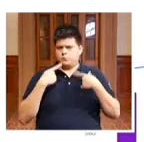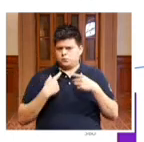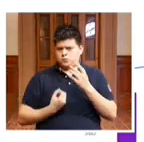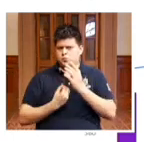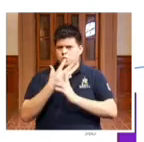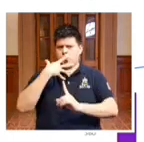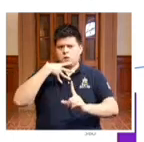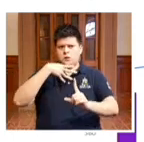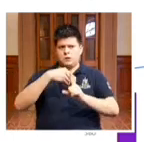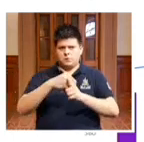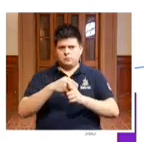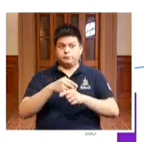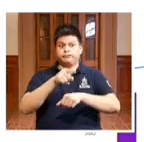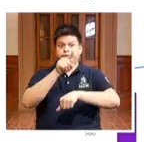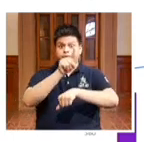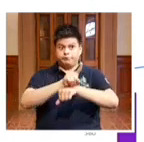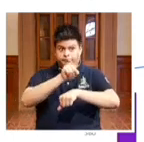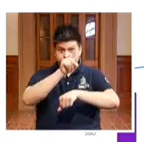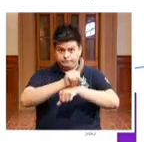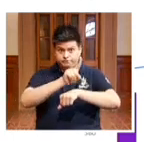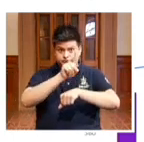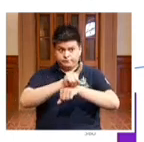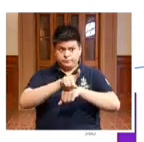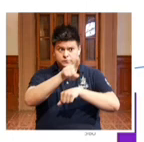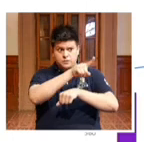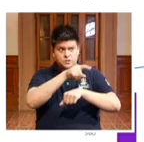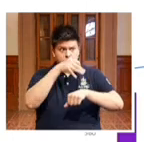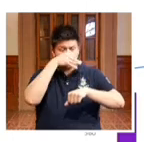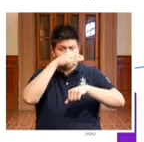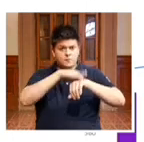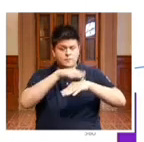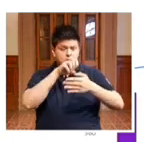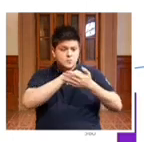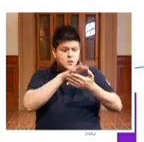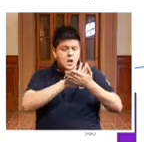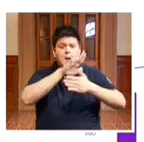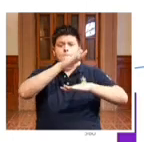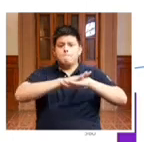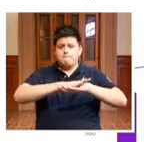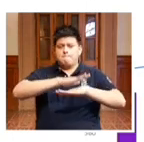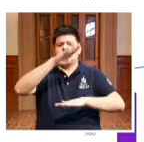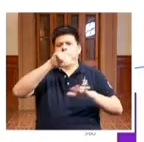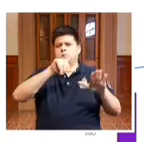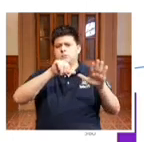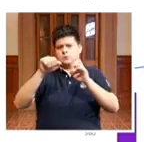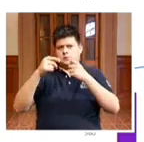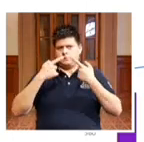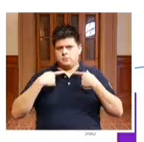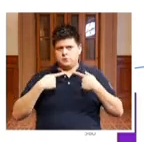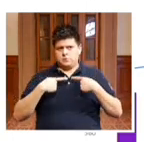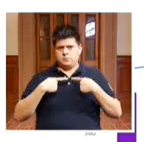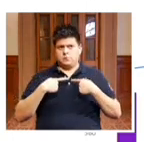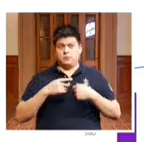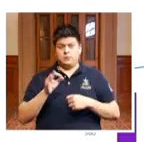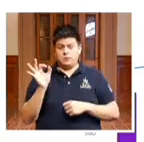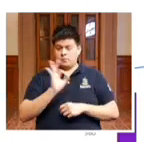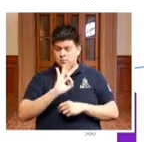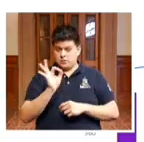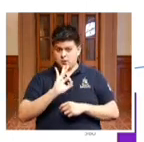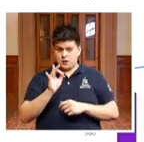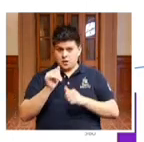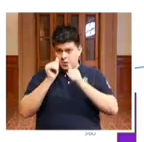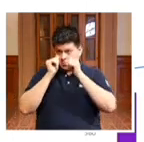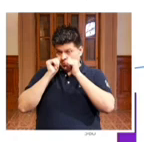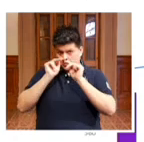nuevos y diarios se están reportando por arriba de 600 casos. Si se